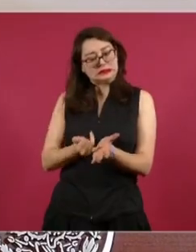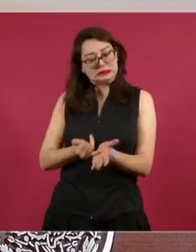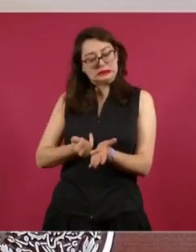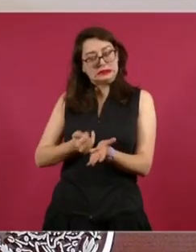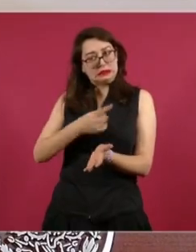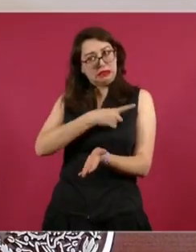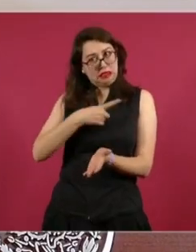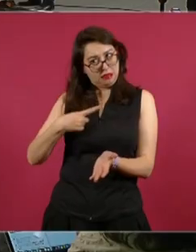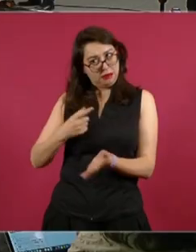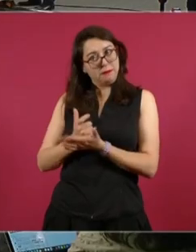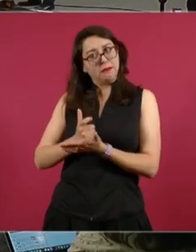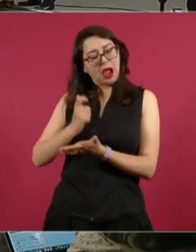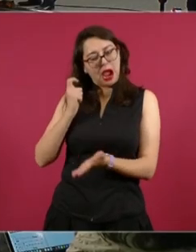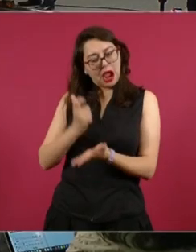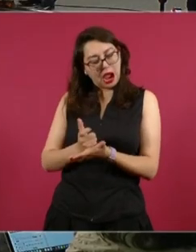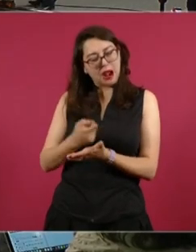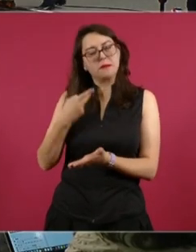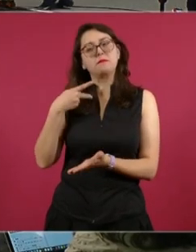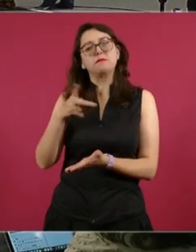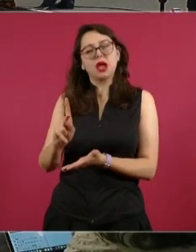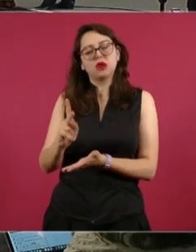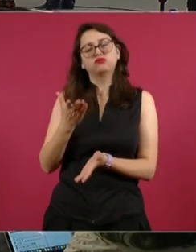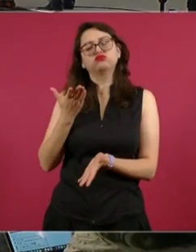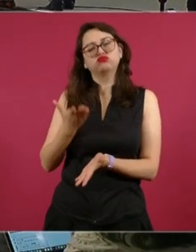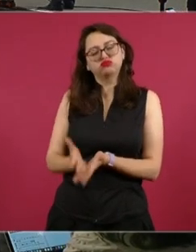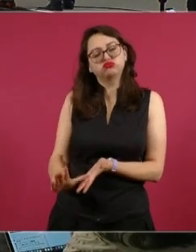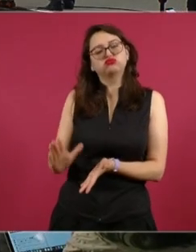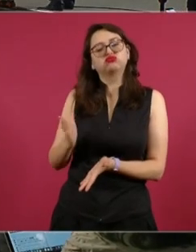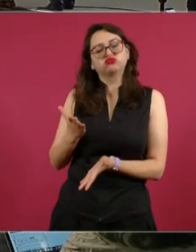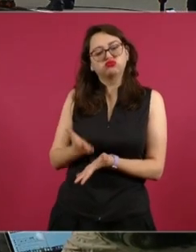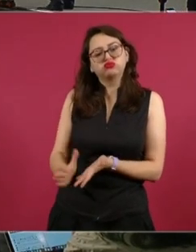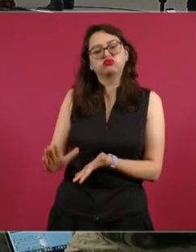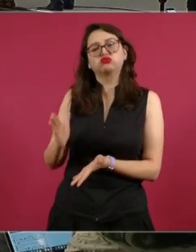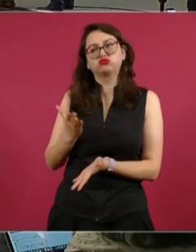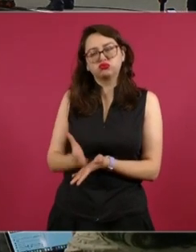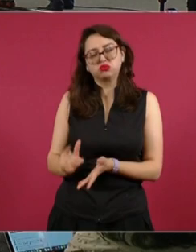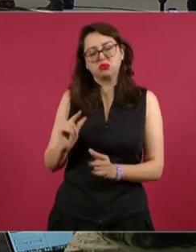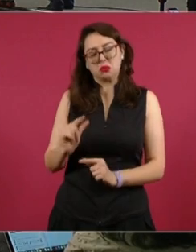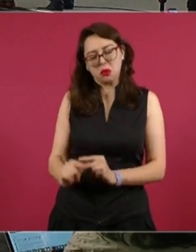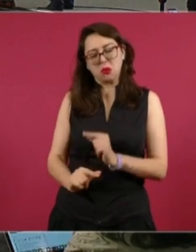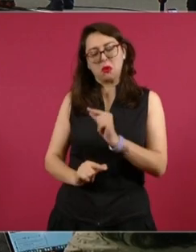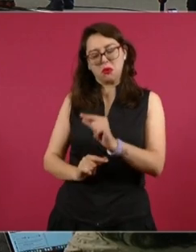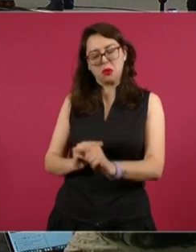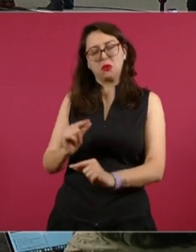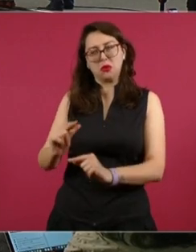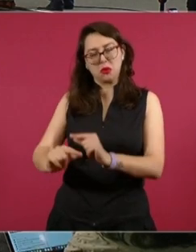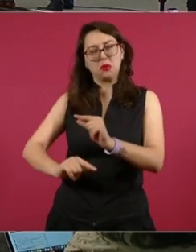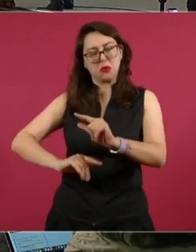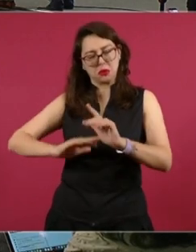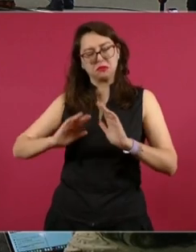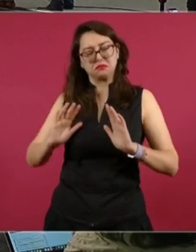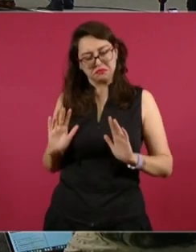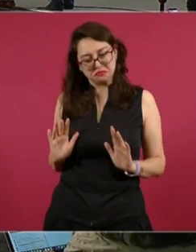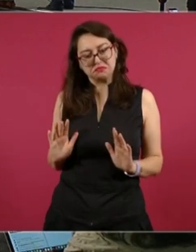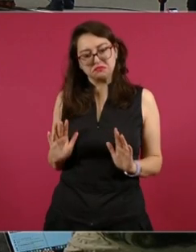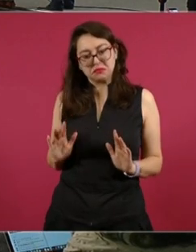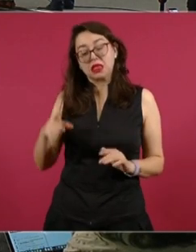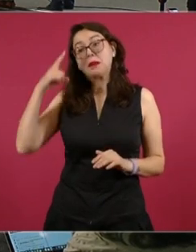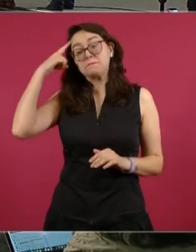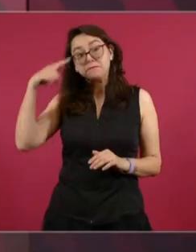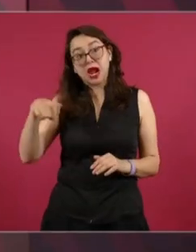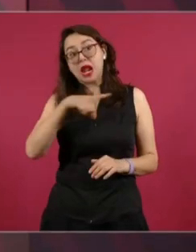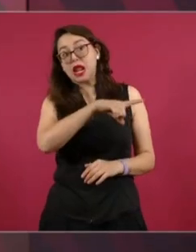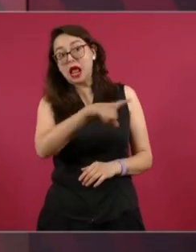exponiendo. Se firman convenios para que paguen en plazos, con tal de